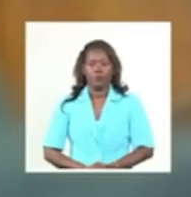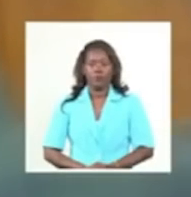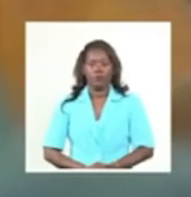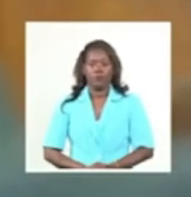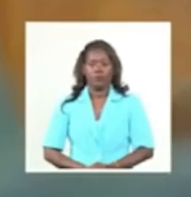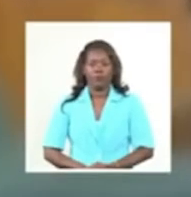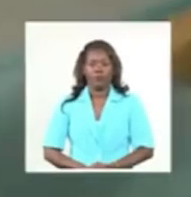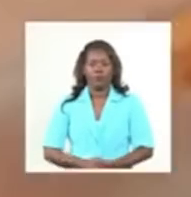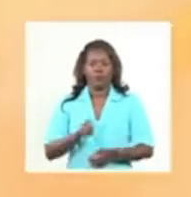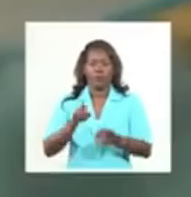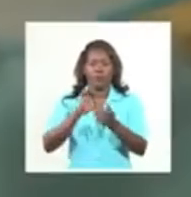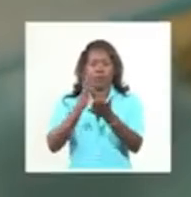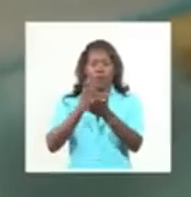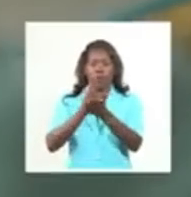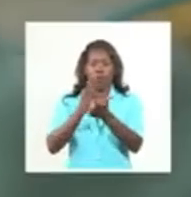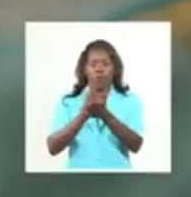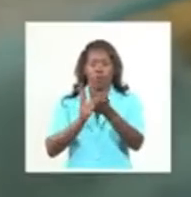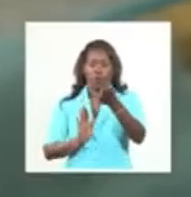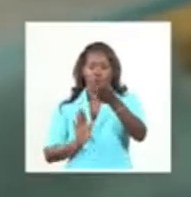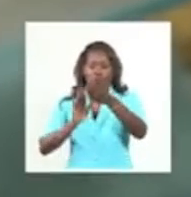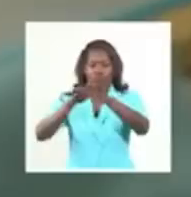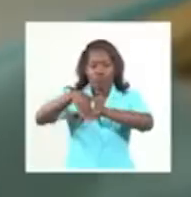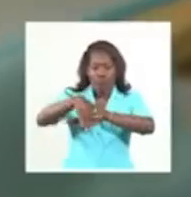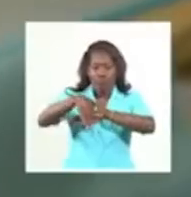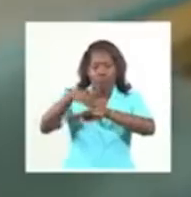Fuimos afuera, en la sala del patio. Tuvimos que saltar unos centros.